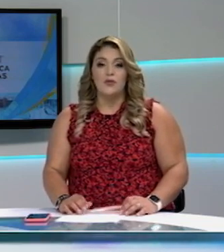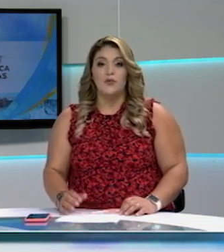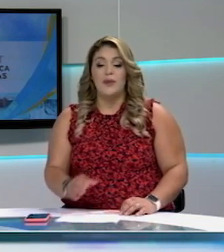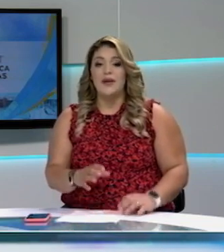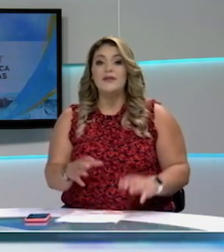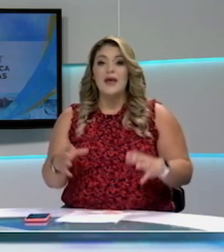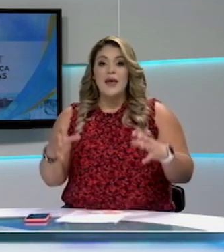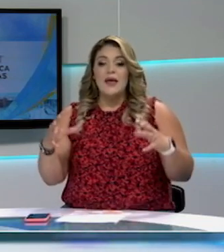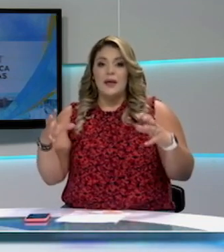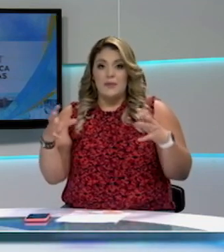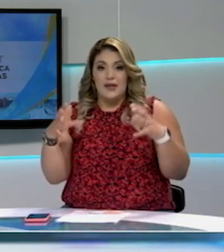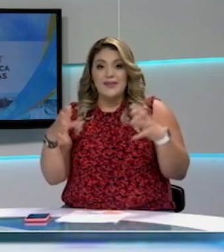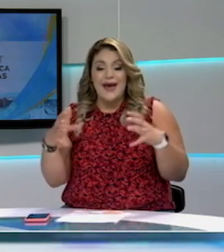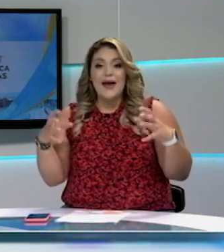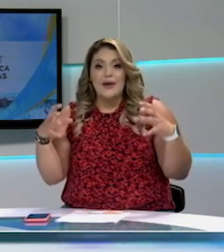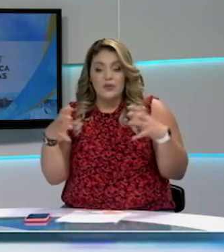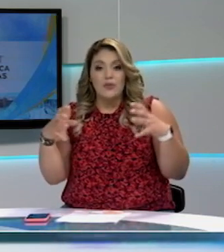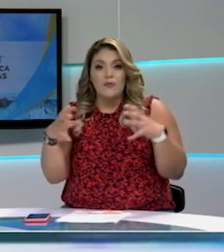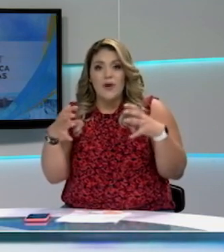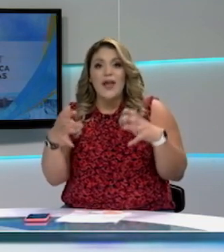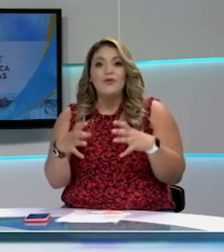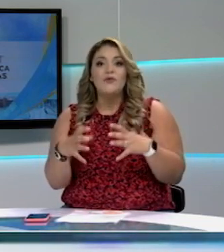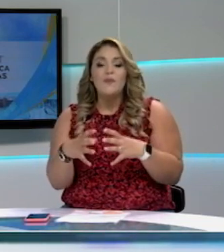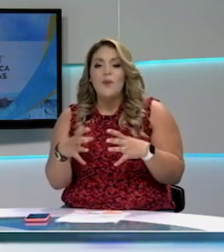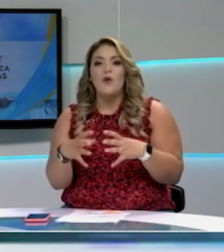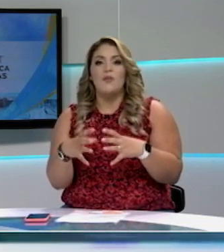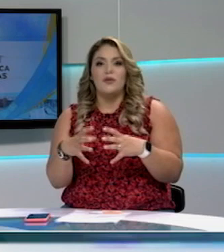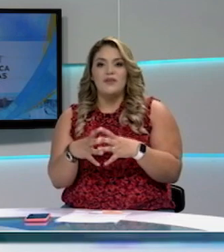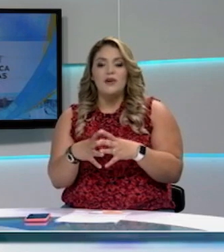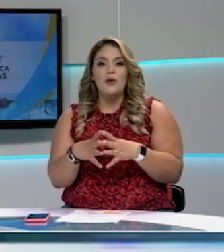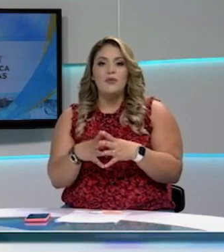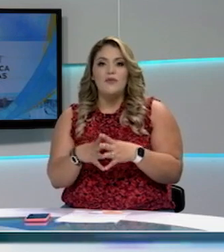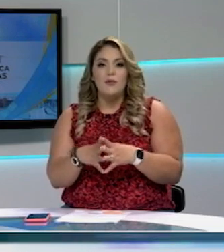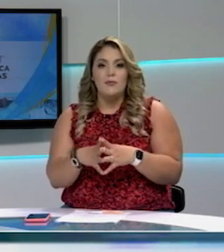nuestro país está sofocándonos un poco, por